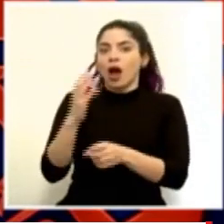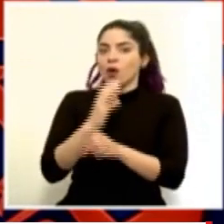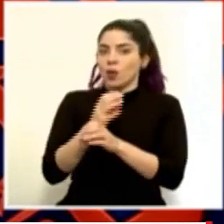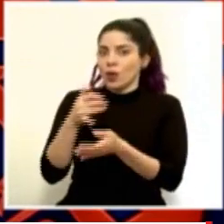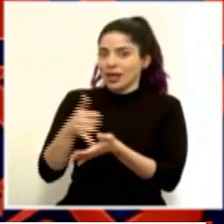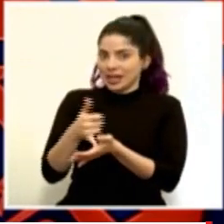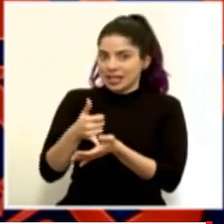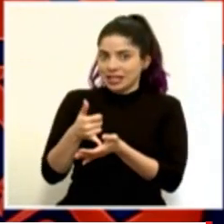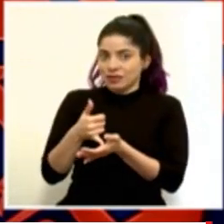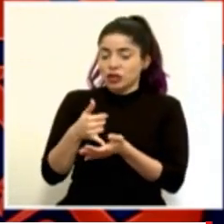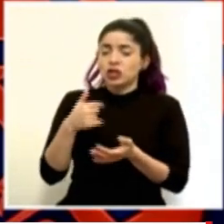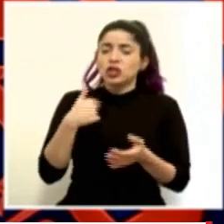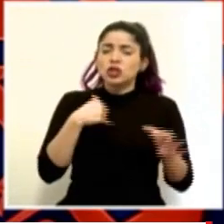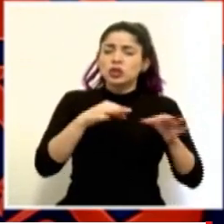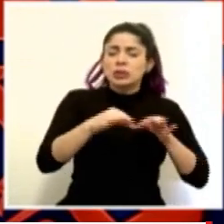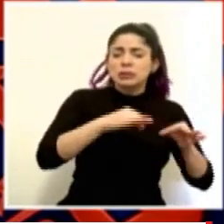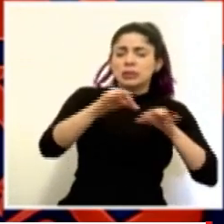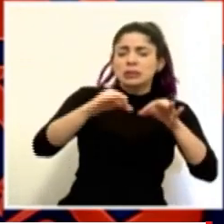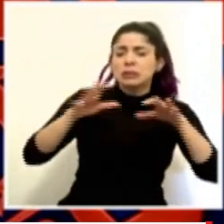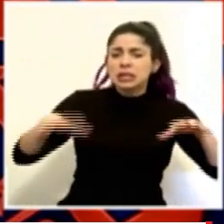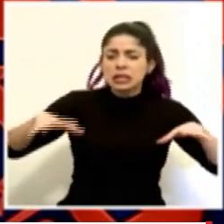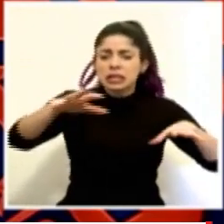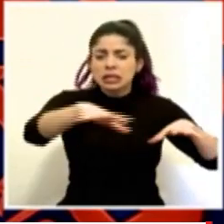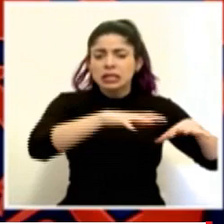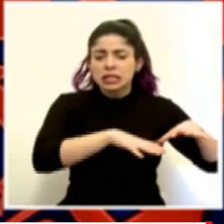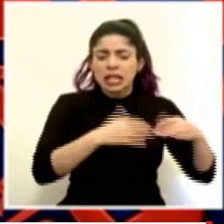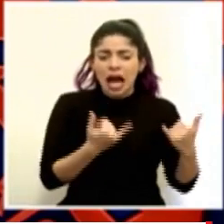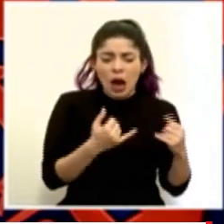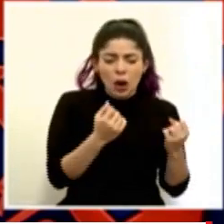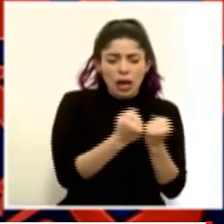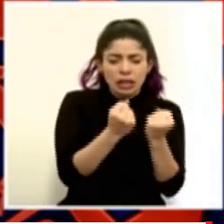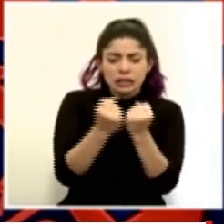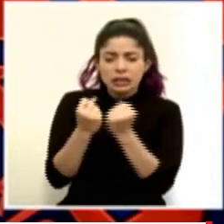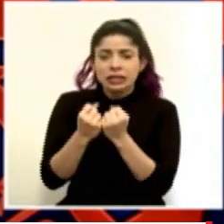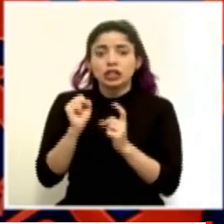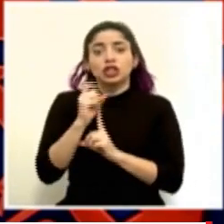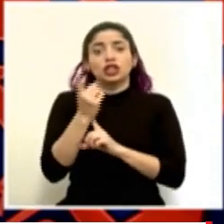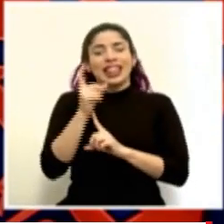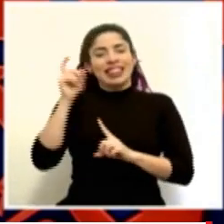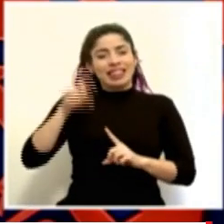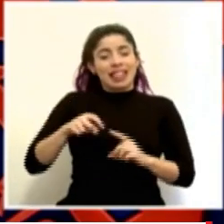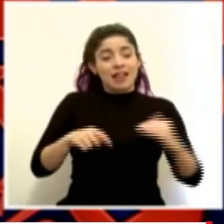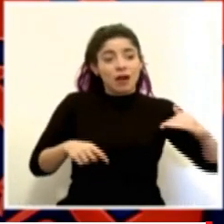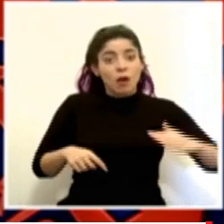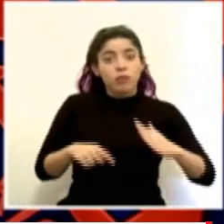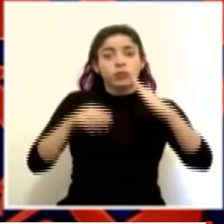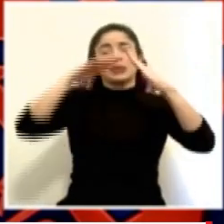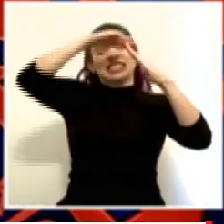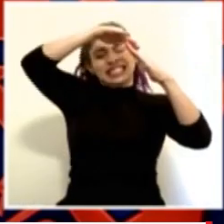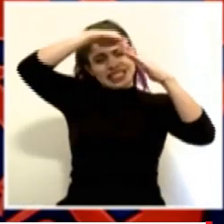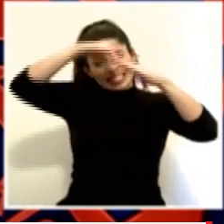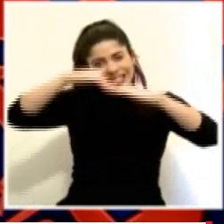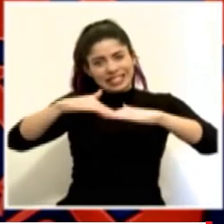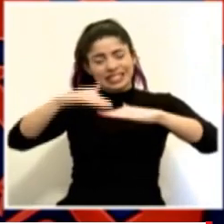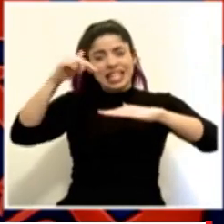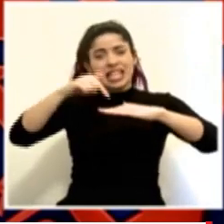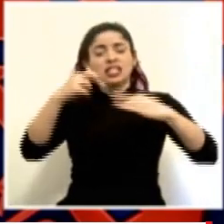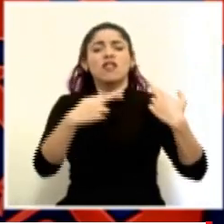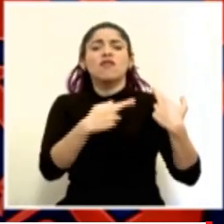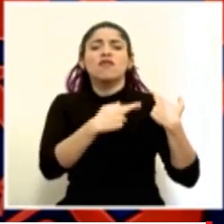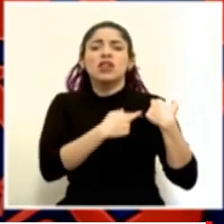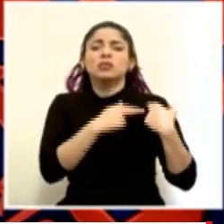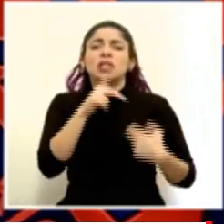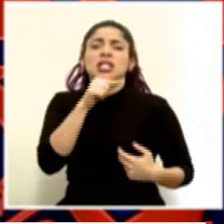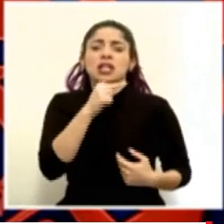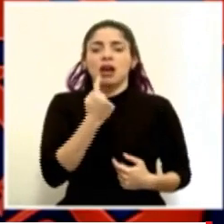intensivos. Digo esto porque lo que tenemos que hacer como sociedad es tratar de doblar esta curva. Y eso es una responsabilidad personal